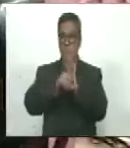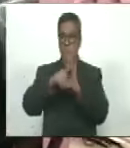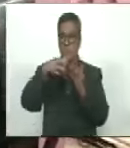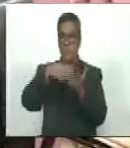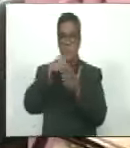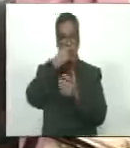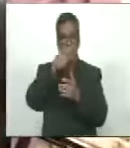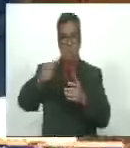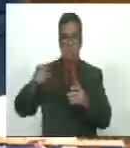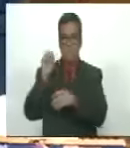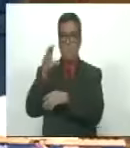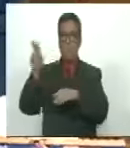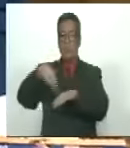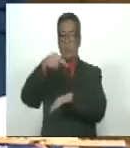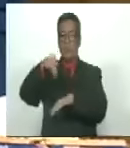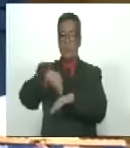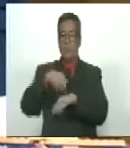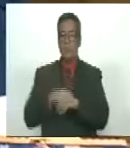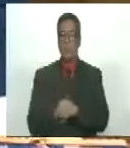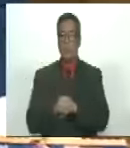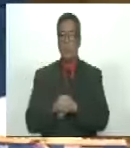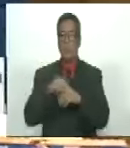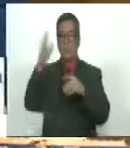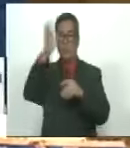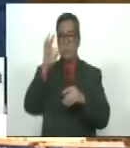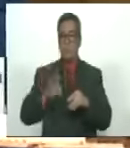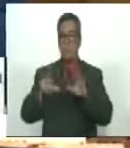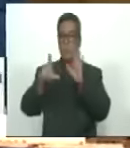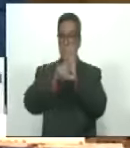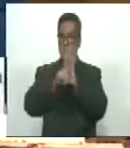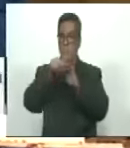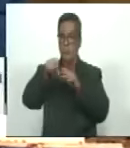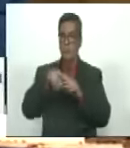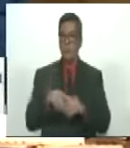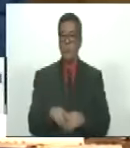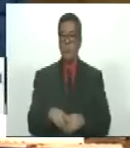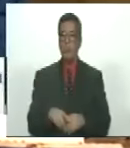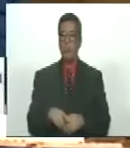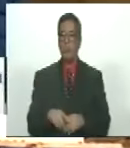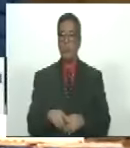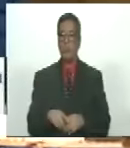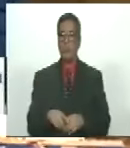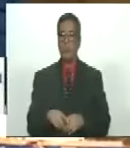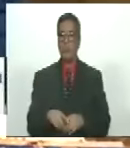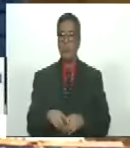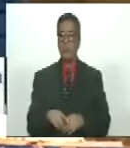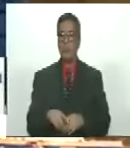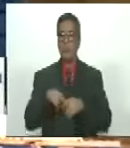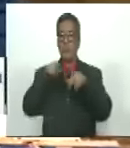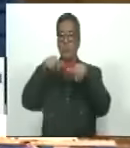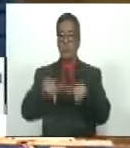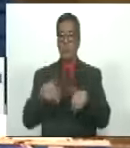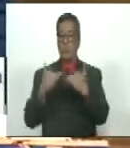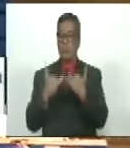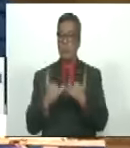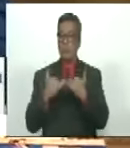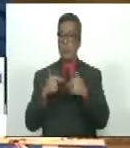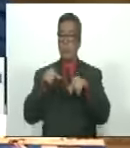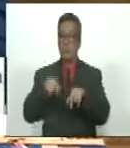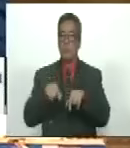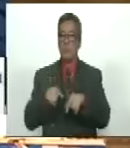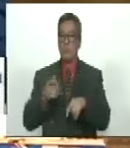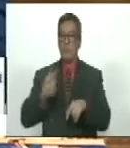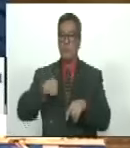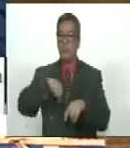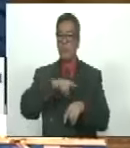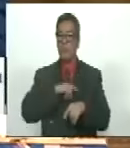de la Soberanía, a la Asamblea Nacional, al Palacio Federal Legislativo. Y bueno, estamos hoy aquí